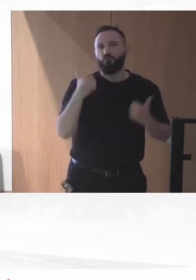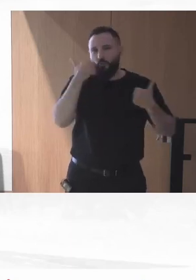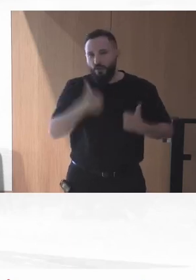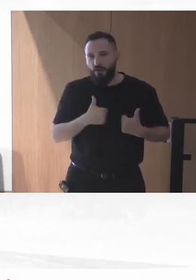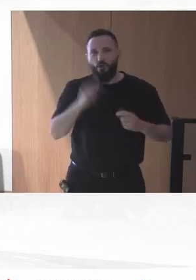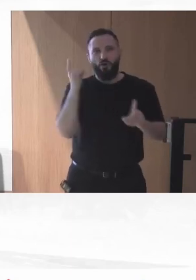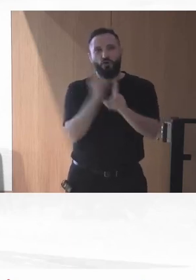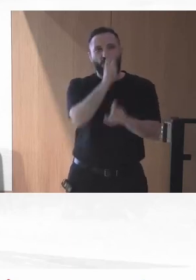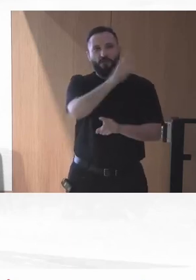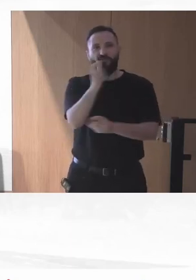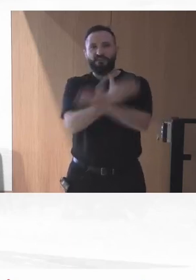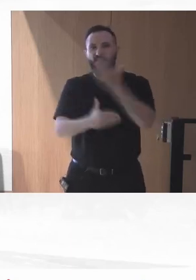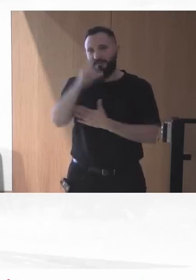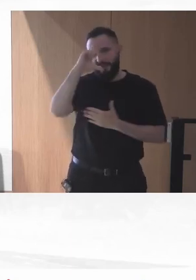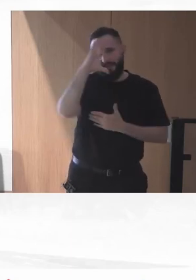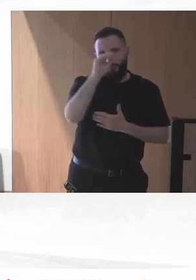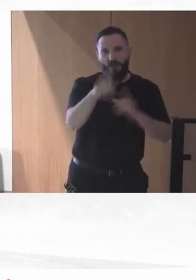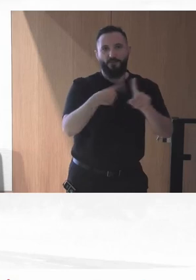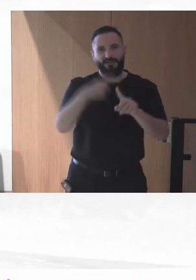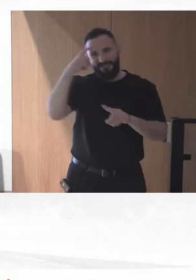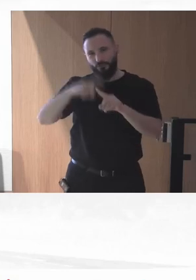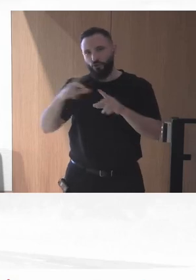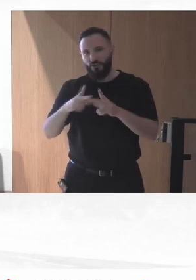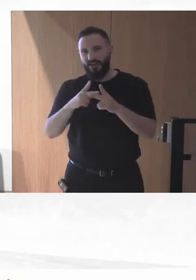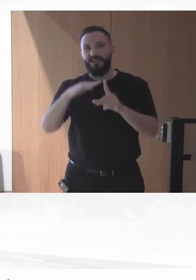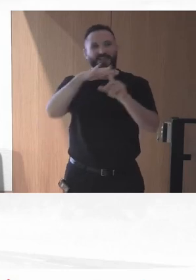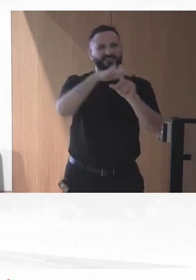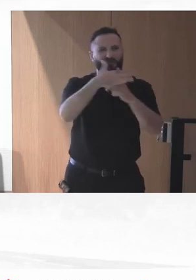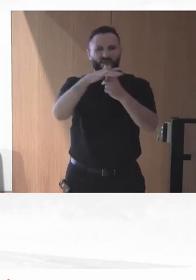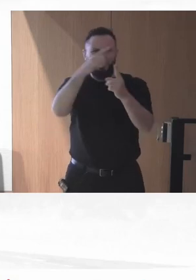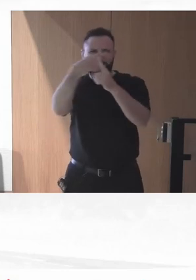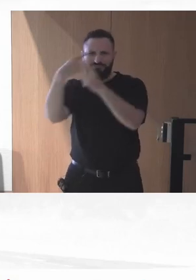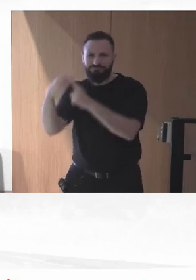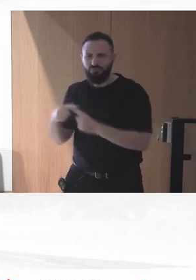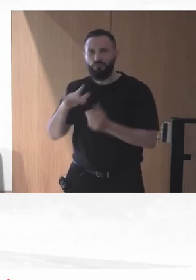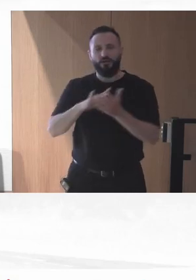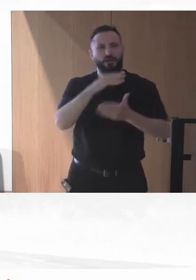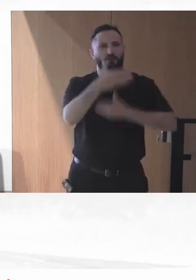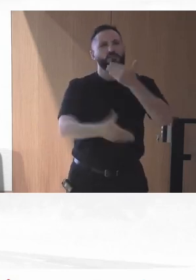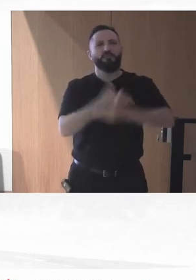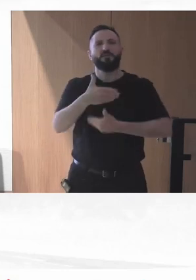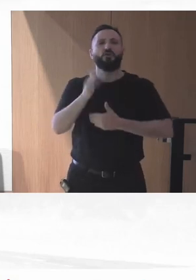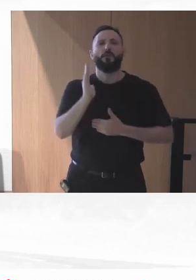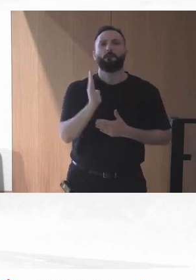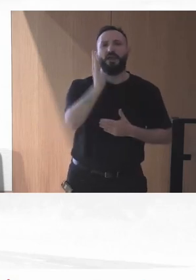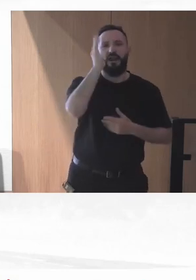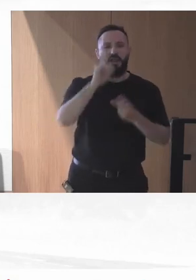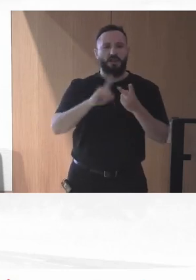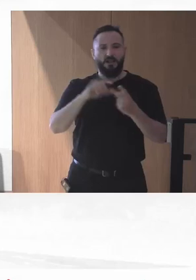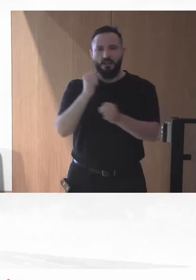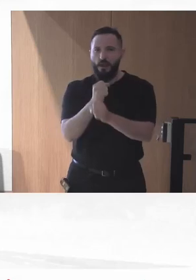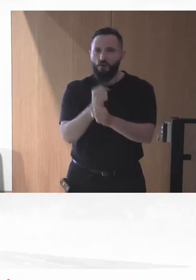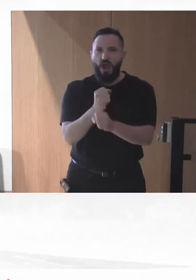con discapacidades intelectuales y psicosociales, distintos tipos de casos, procedimientos penales,